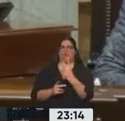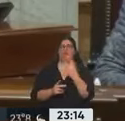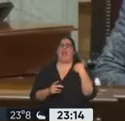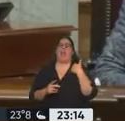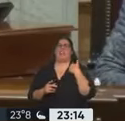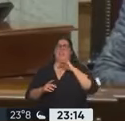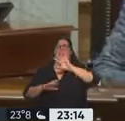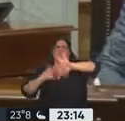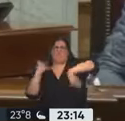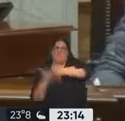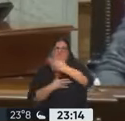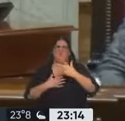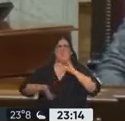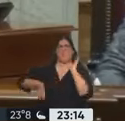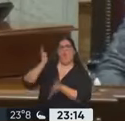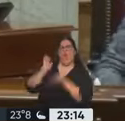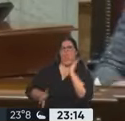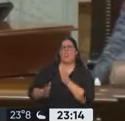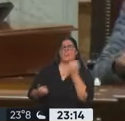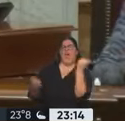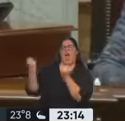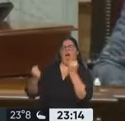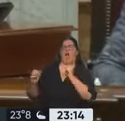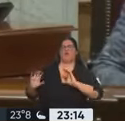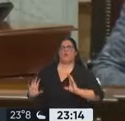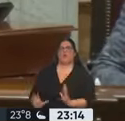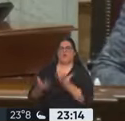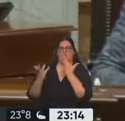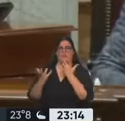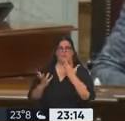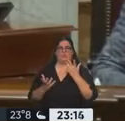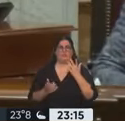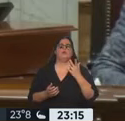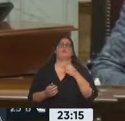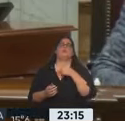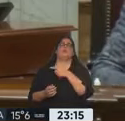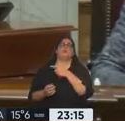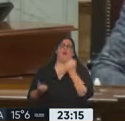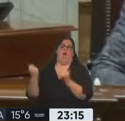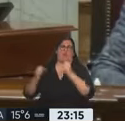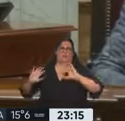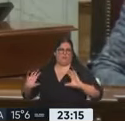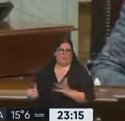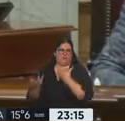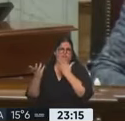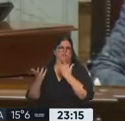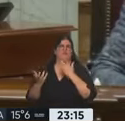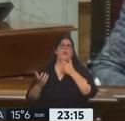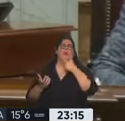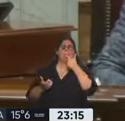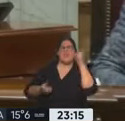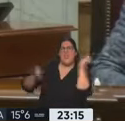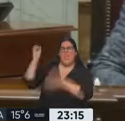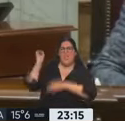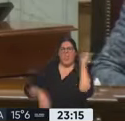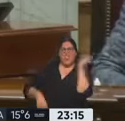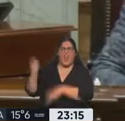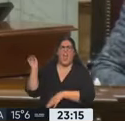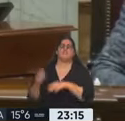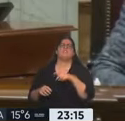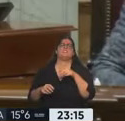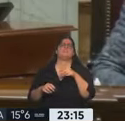incendia un auto que incendia un auto que arroja piedras y